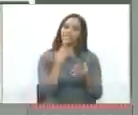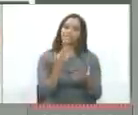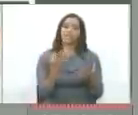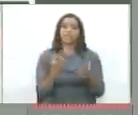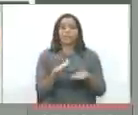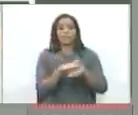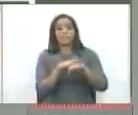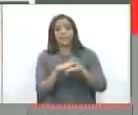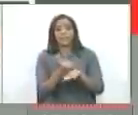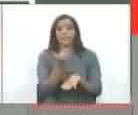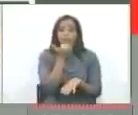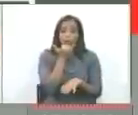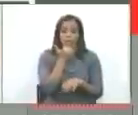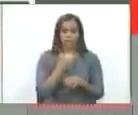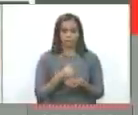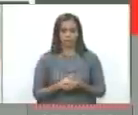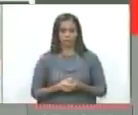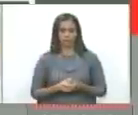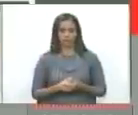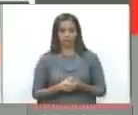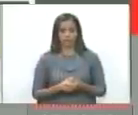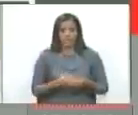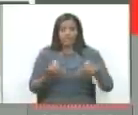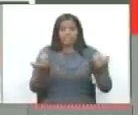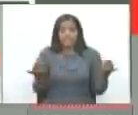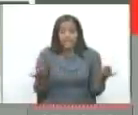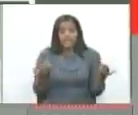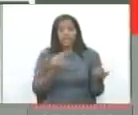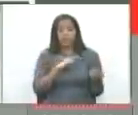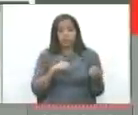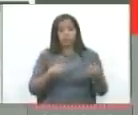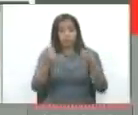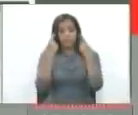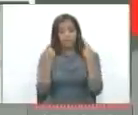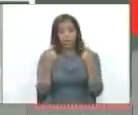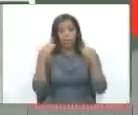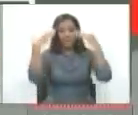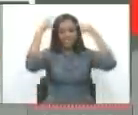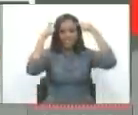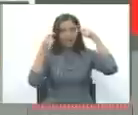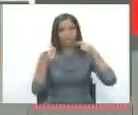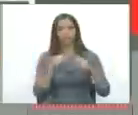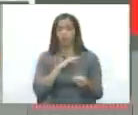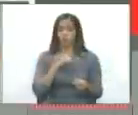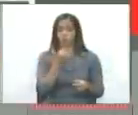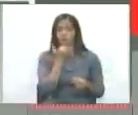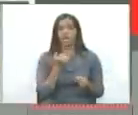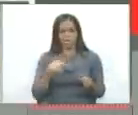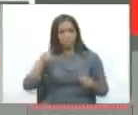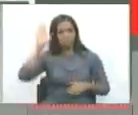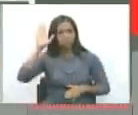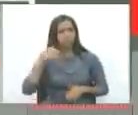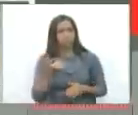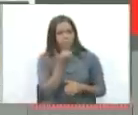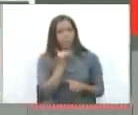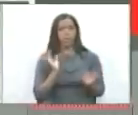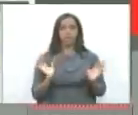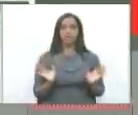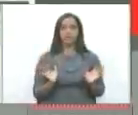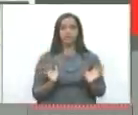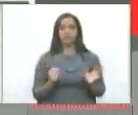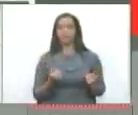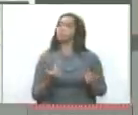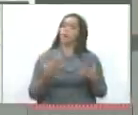equivoqué? ¿Será que a nosotros nos enseñó, hermano presidente, comandante Chávez, que nosotros nos equivocamos y asumimos? Y uno dice,